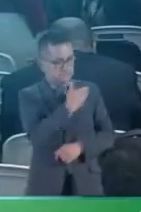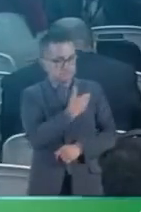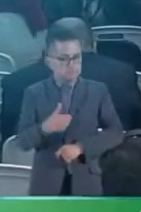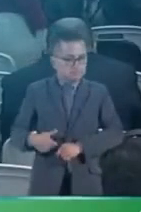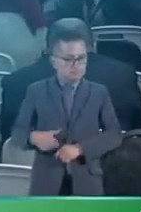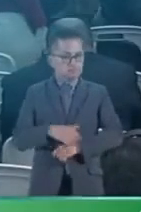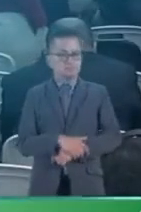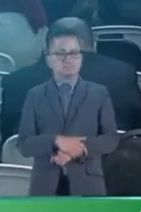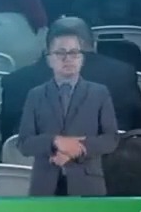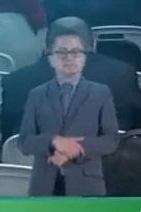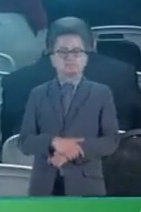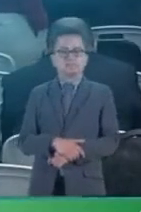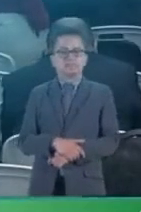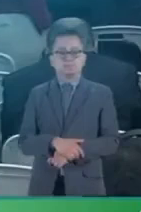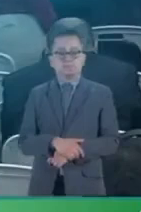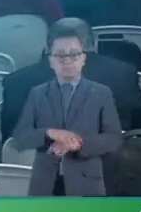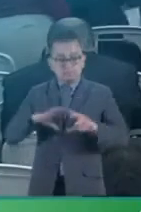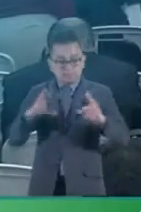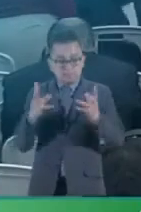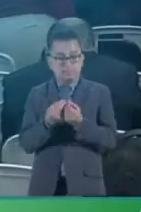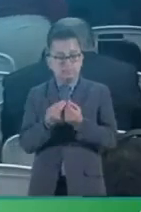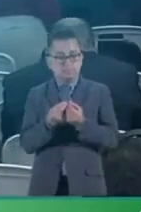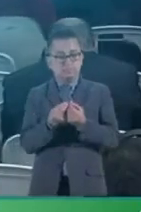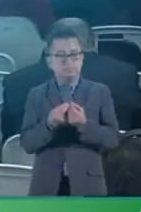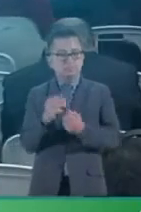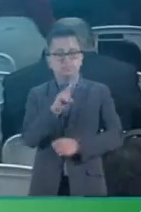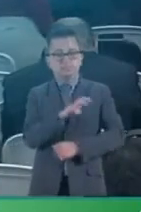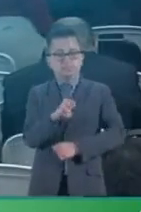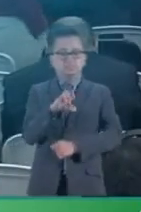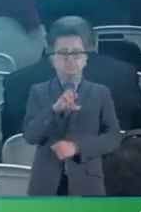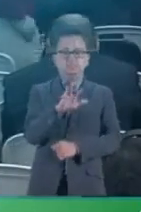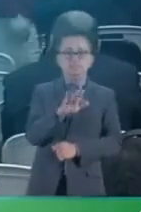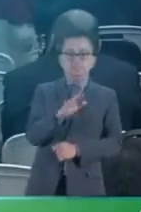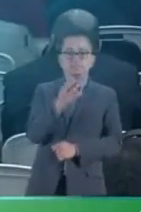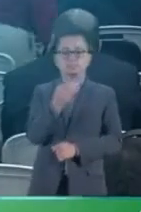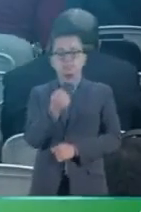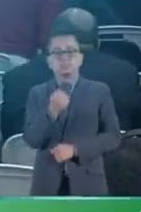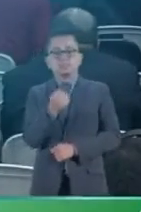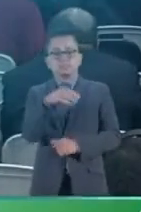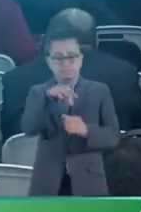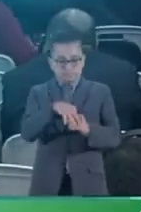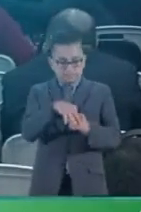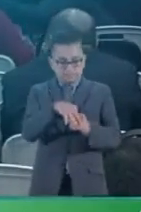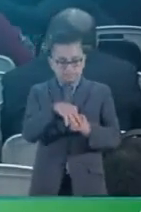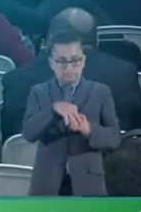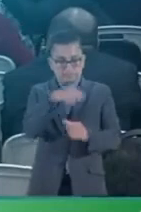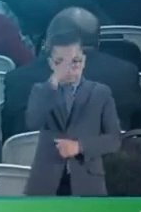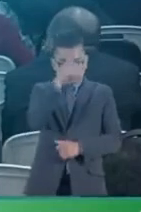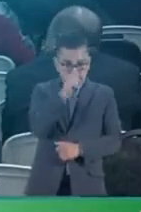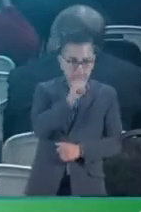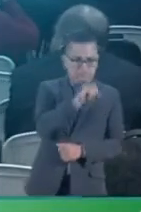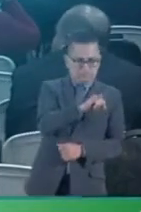Anoche, mientras dormías, se aprobó la mal llamada reforma judicial, por lo menos en la Cámara de